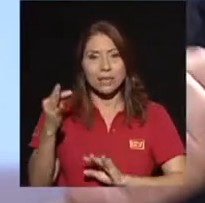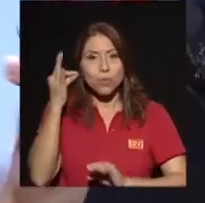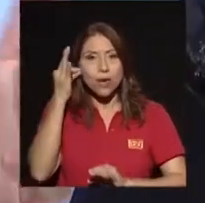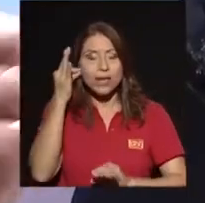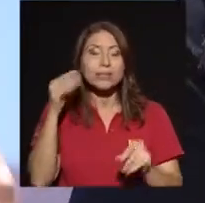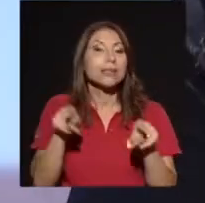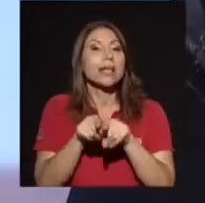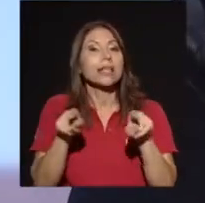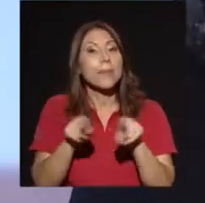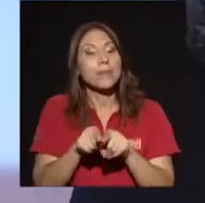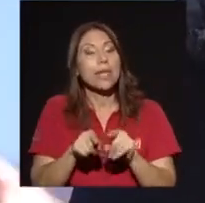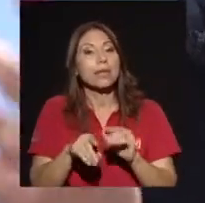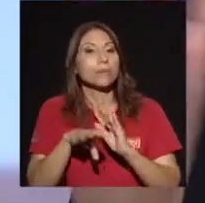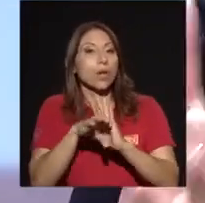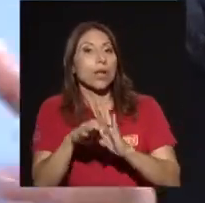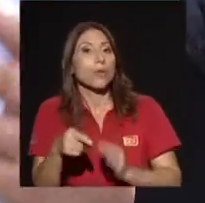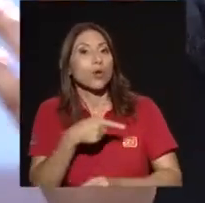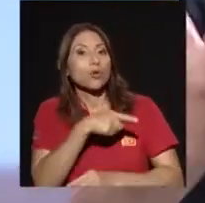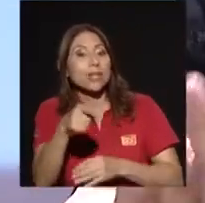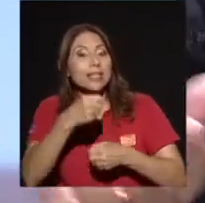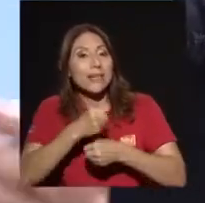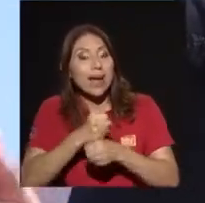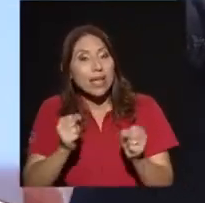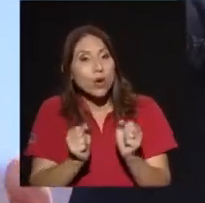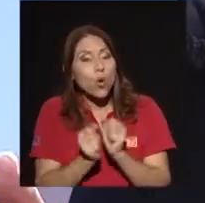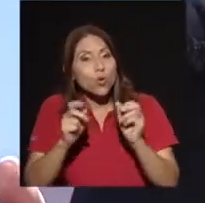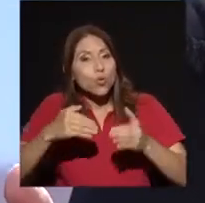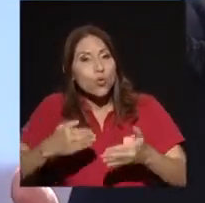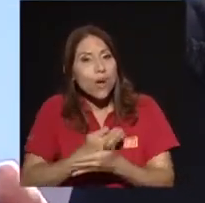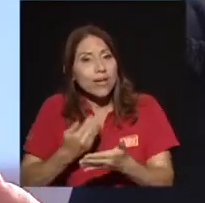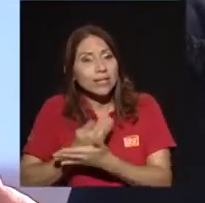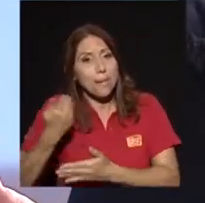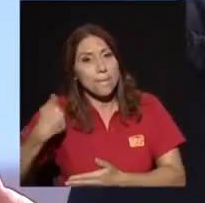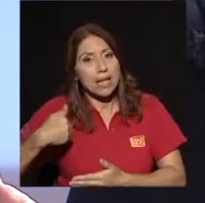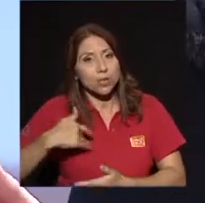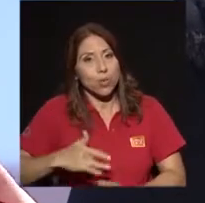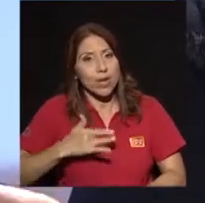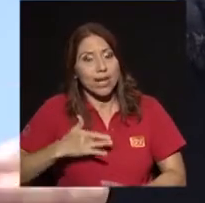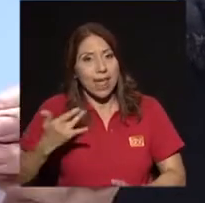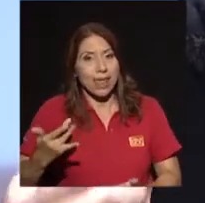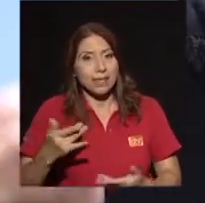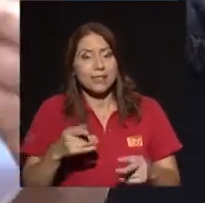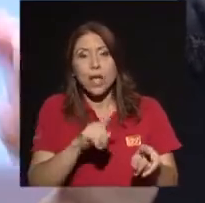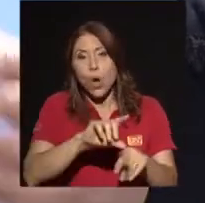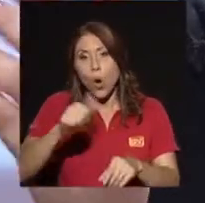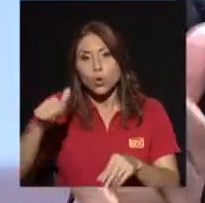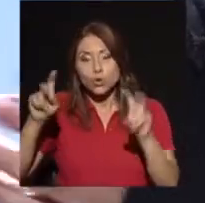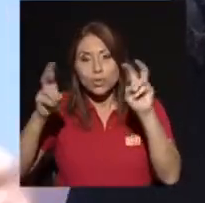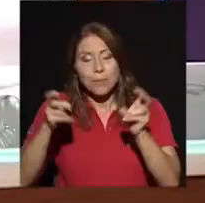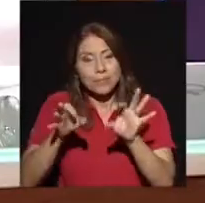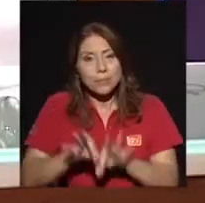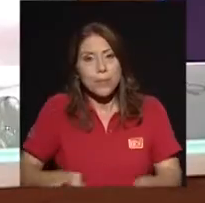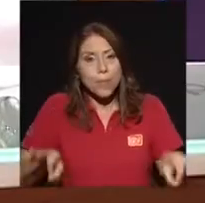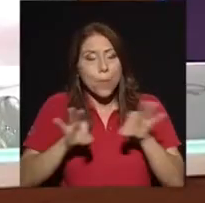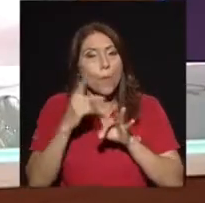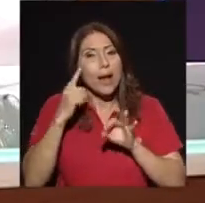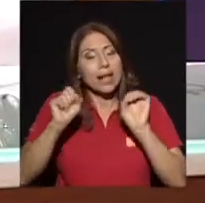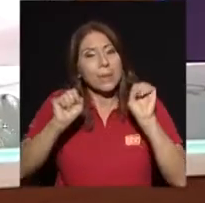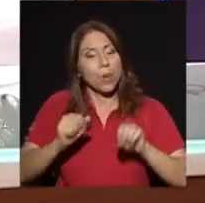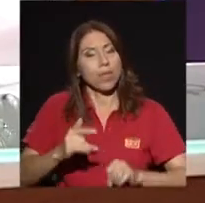como el hecho de que ustedes trabajen en nuevas masculinidades y otros temas que también son importantes de abordar para así poder generar esa